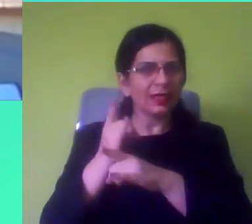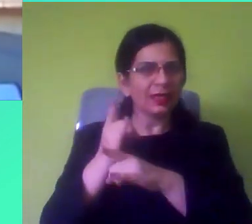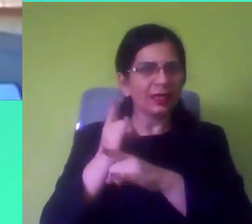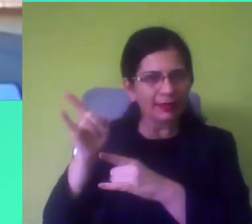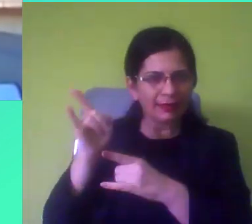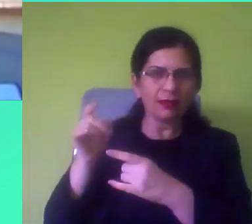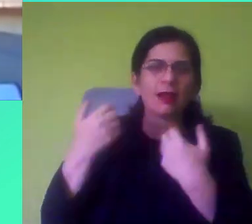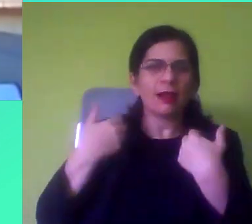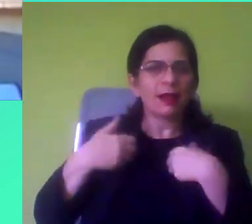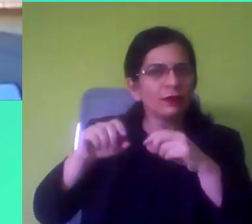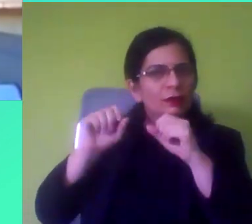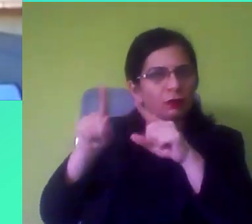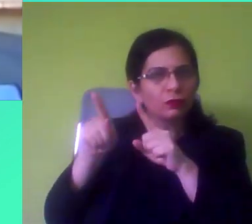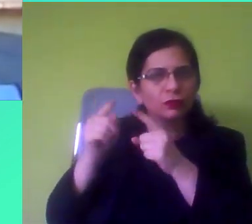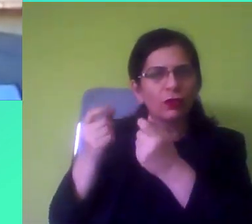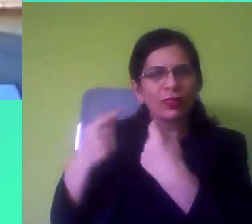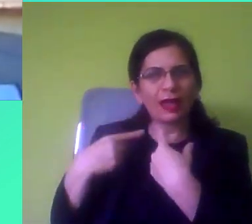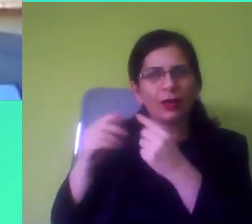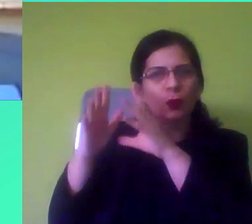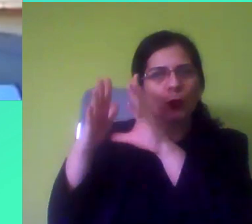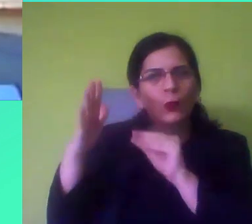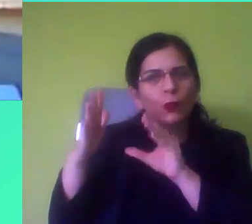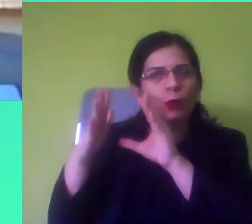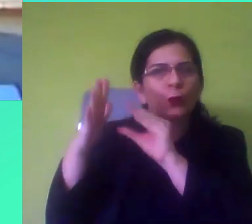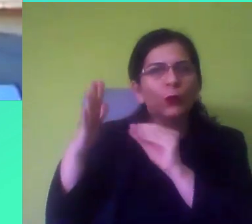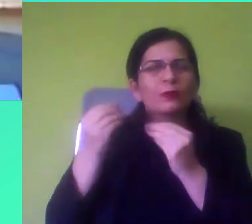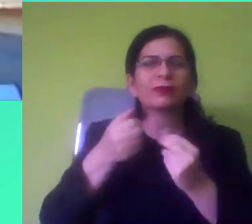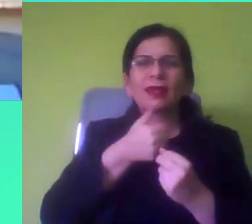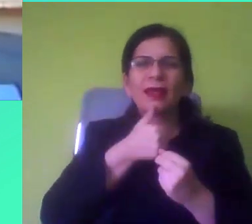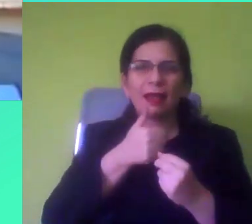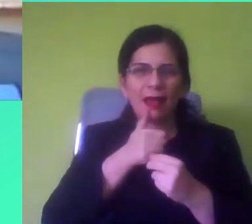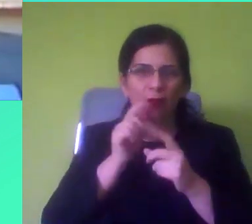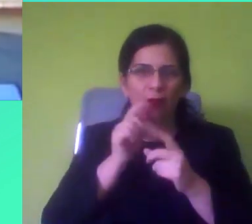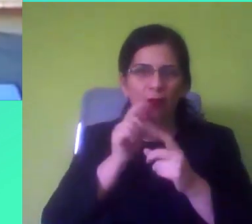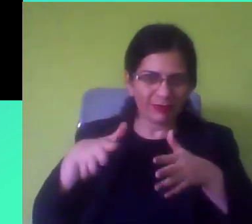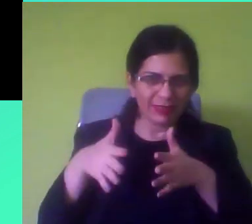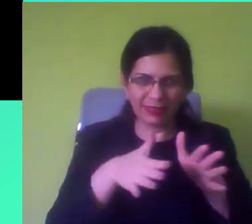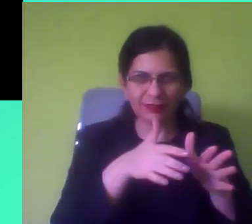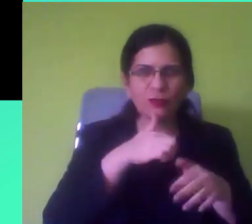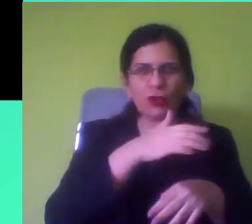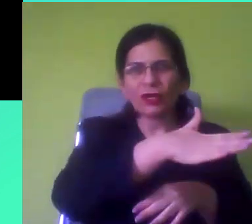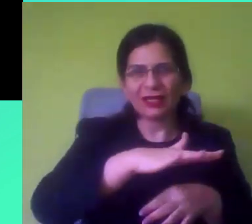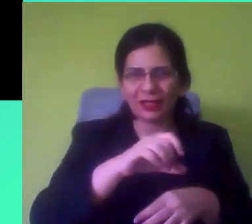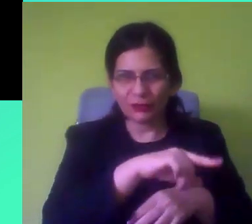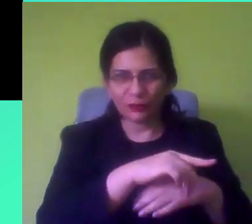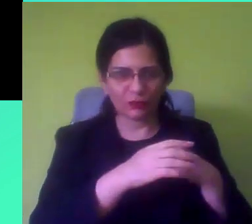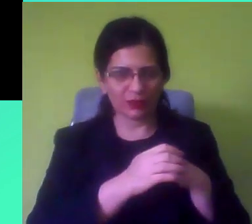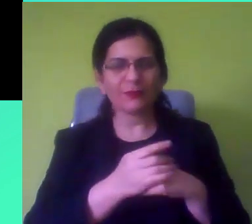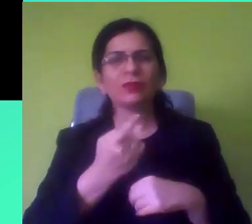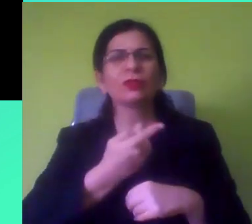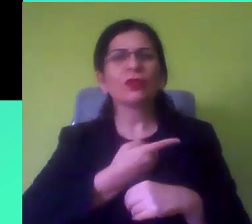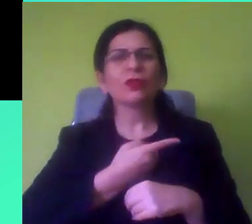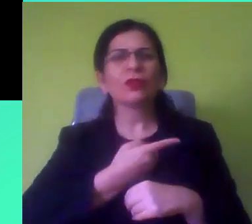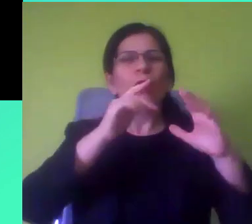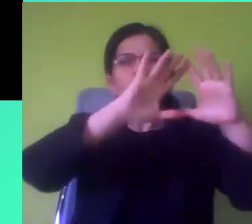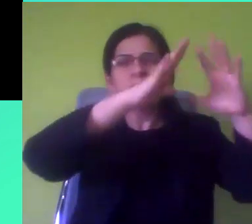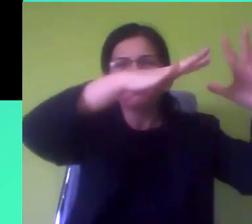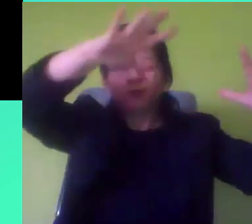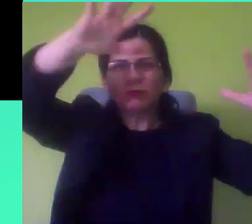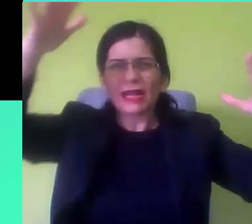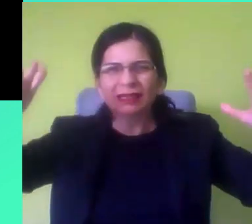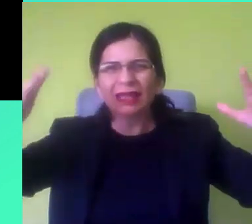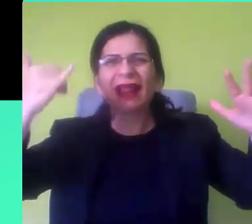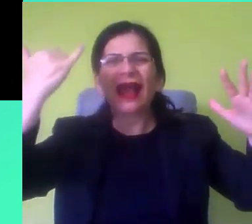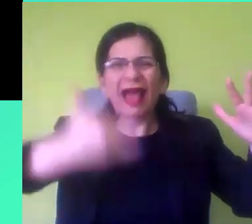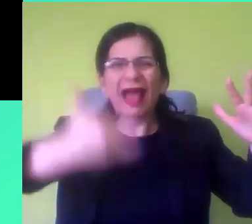a nosotros, nos da el agua que después genera los ríos. Los glaciares tienen diferentes zonas o diferentes